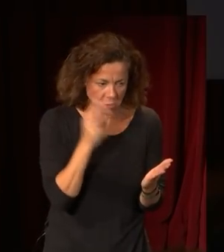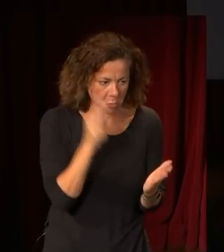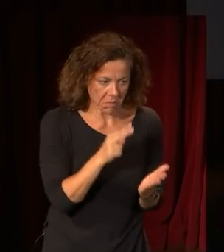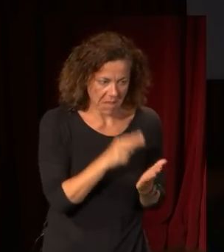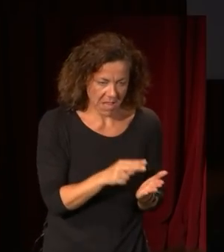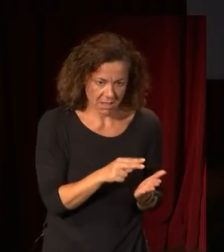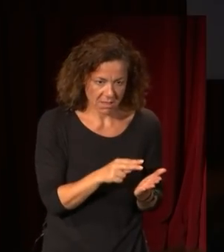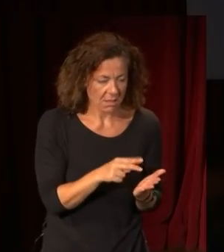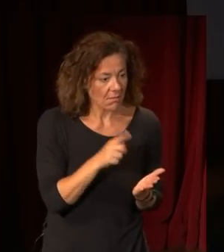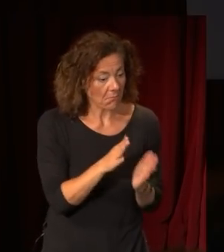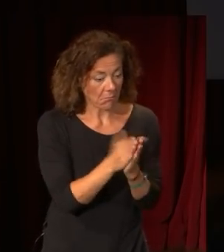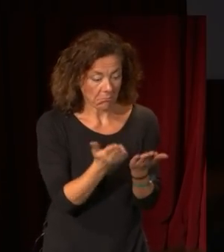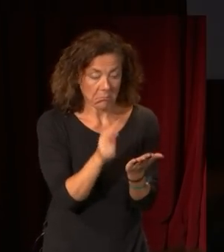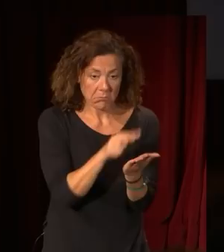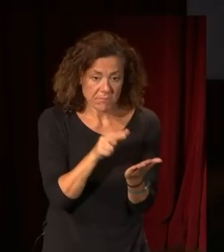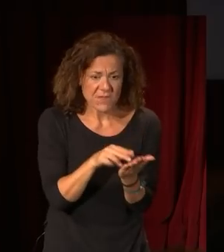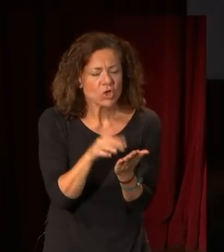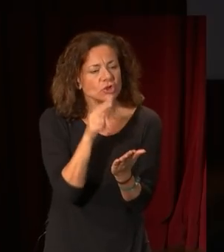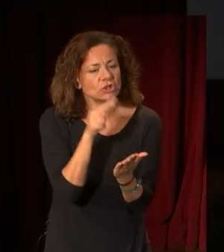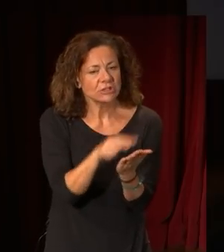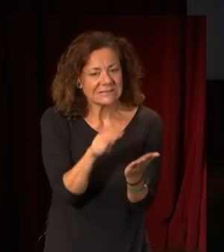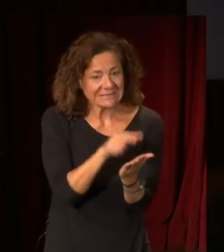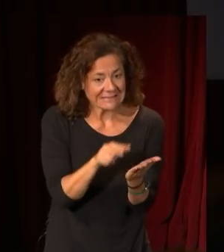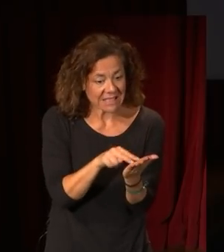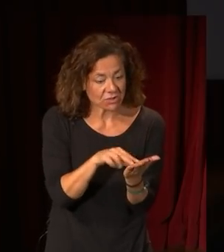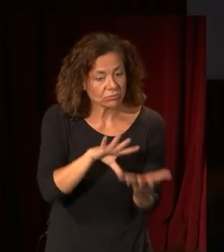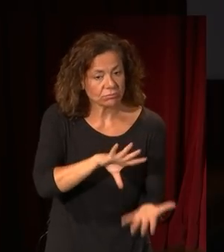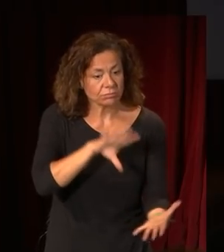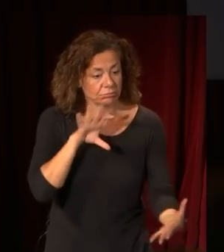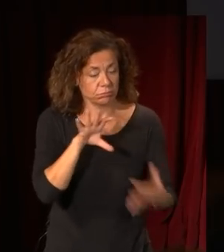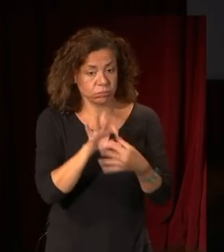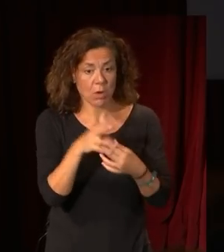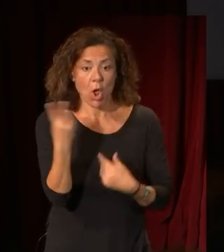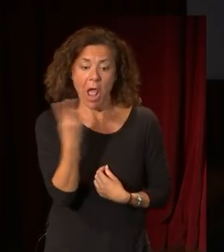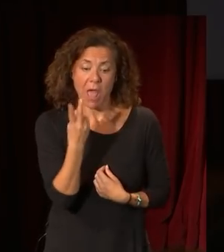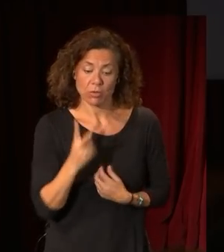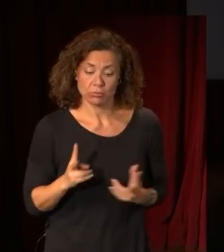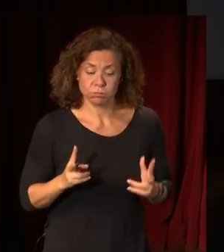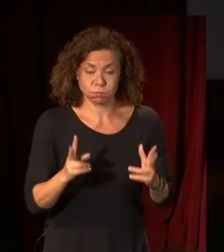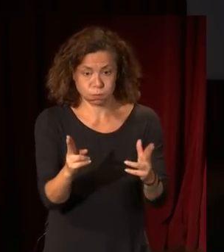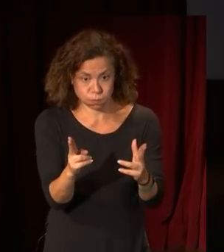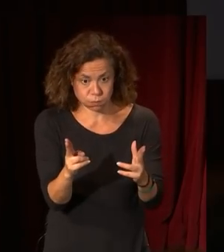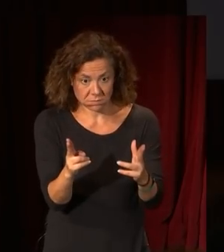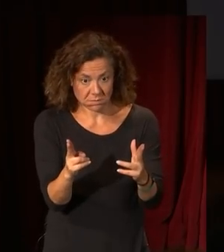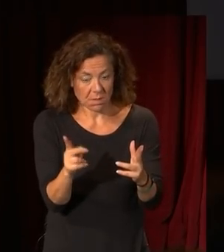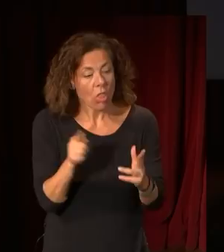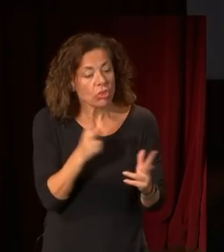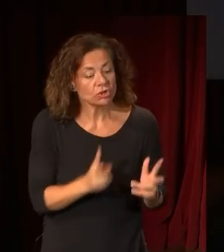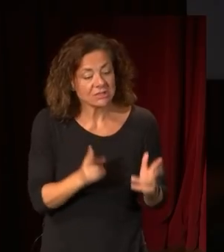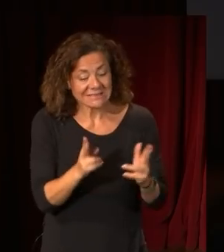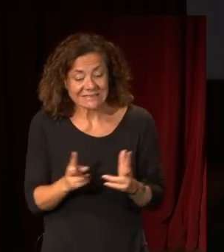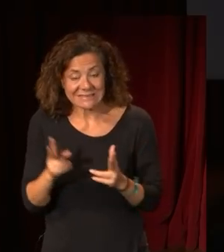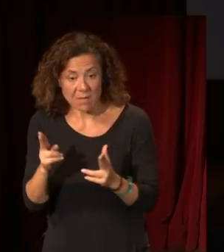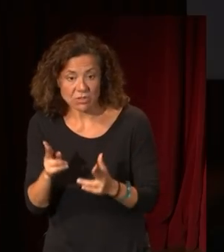los folios que son textos que corresponden dos salmos a dos salmos penitenciales es decir a dos